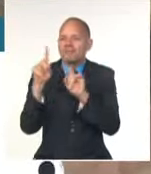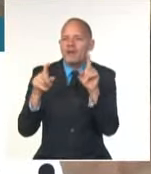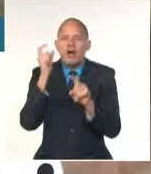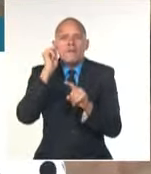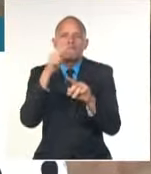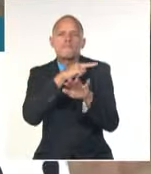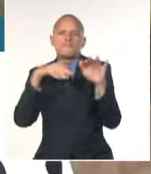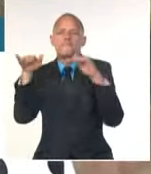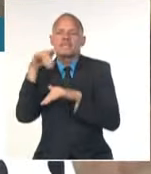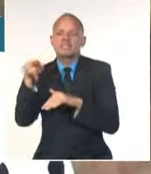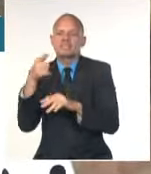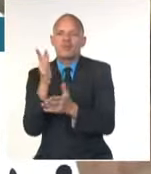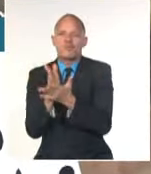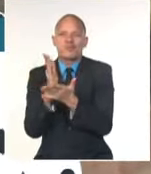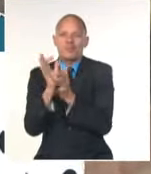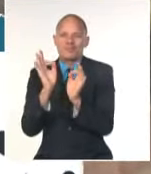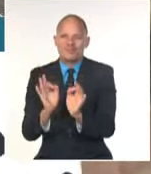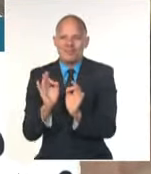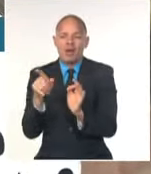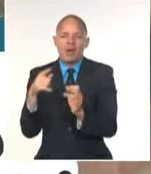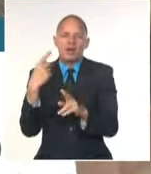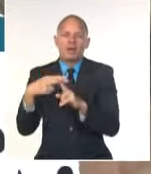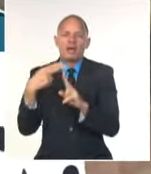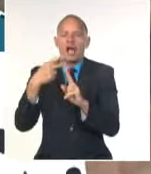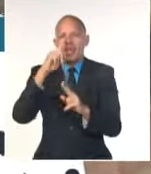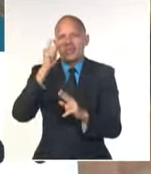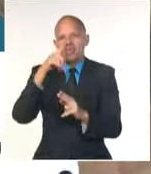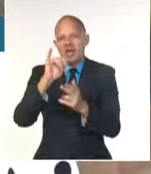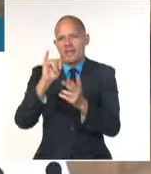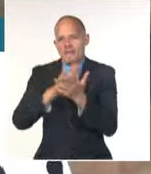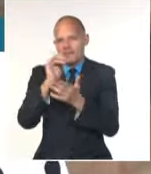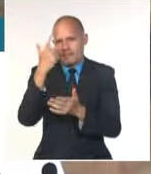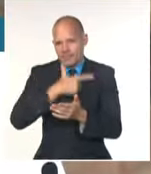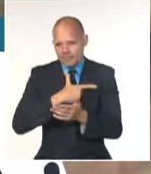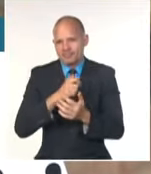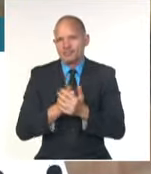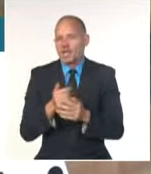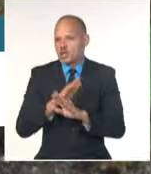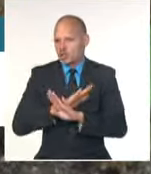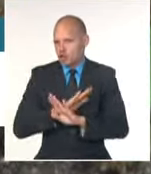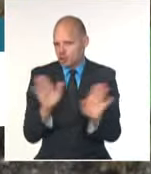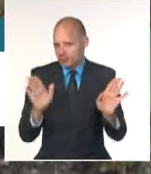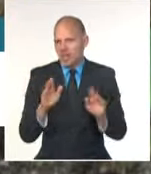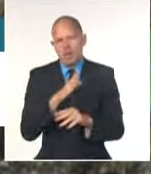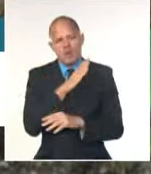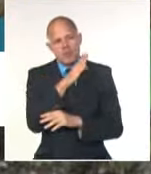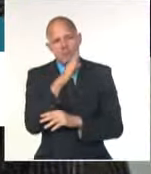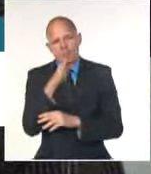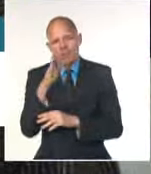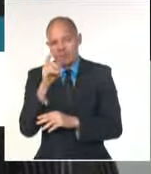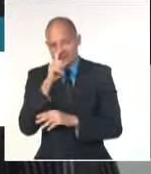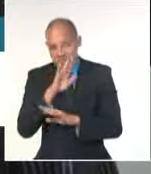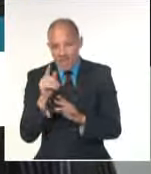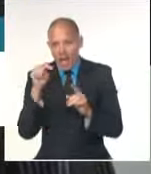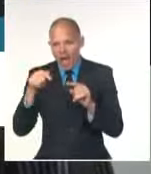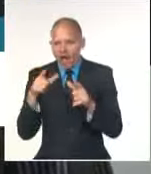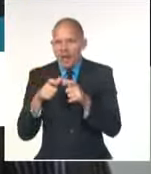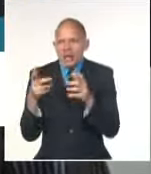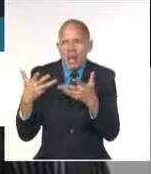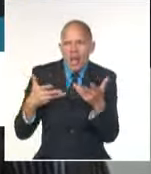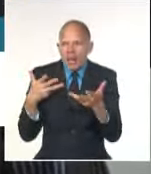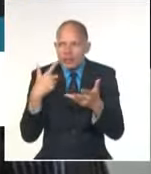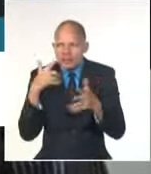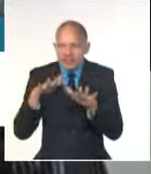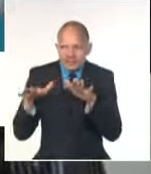de Educación, doctora en Ciencias, Naima Ariadne Trujillo Barreto, luego de concluida la reunión de análisis de los preparativos del nuevo